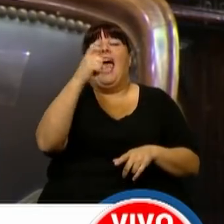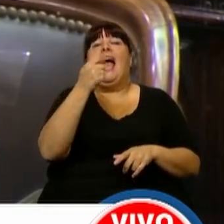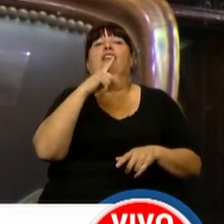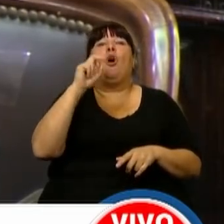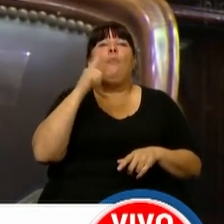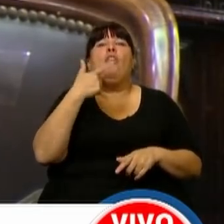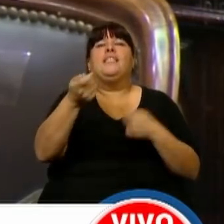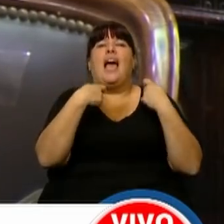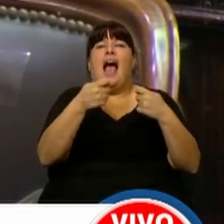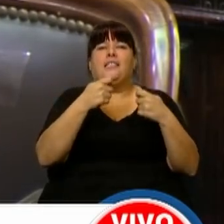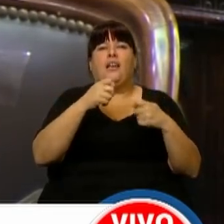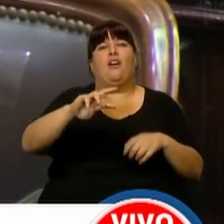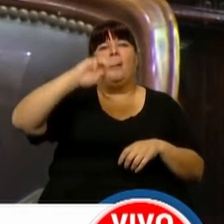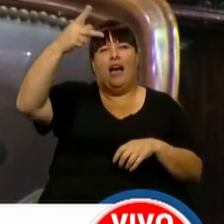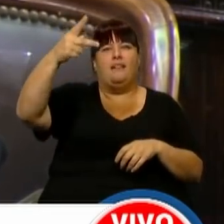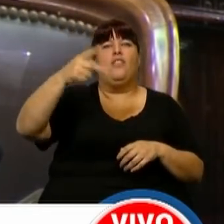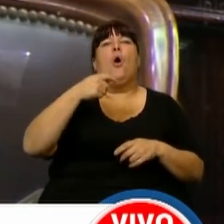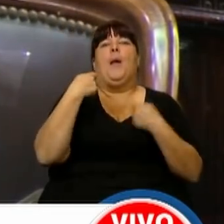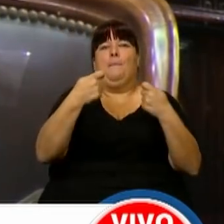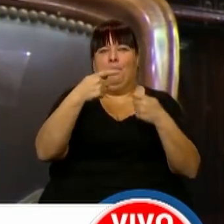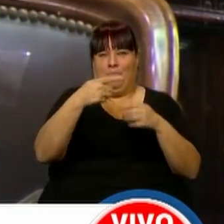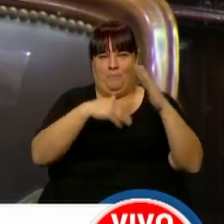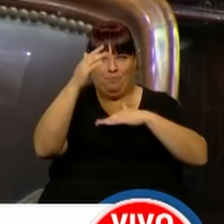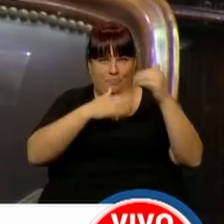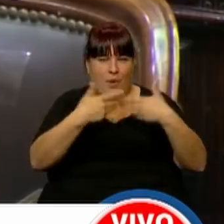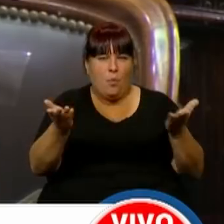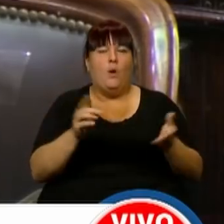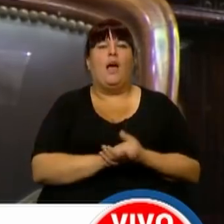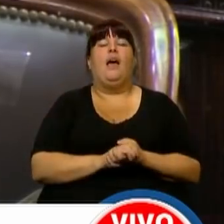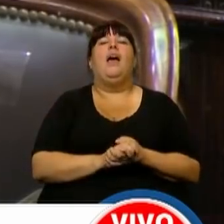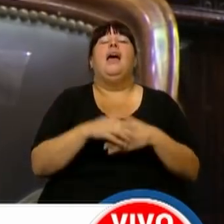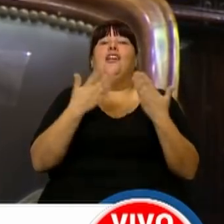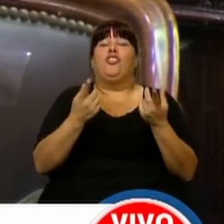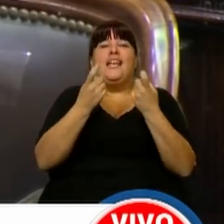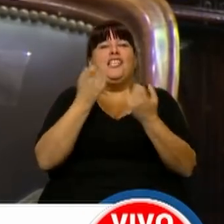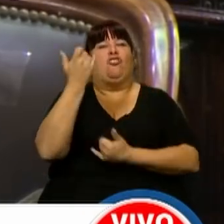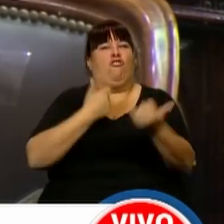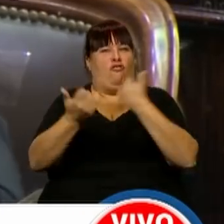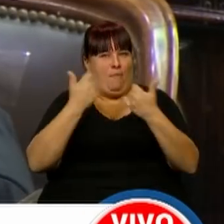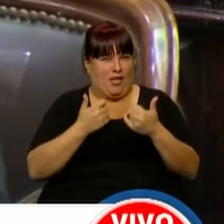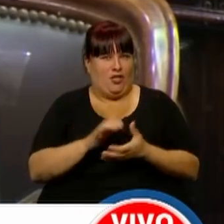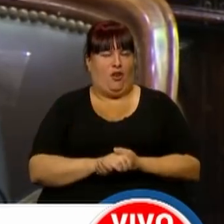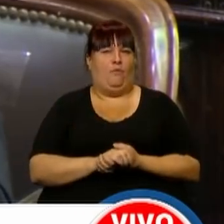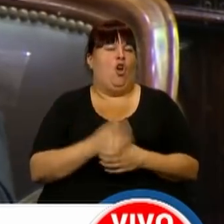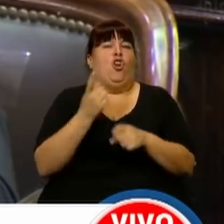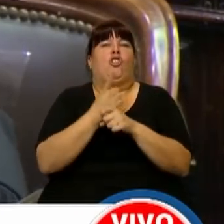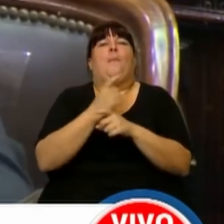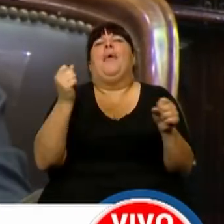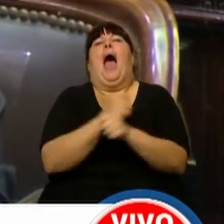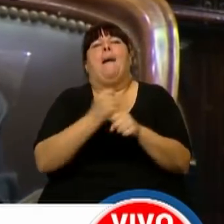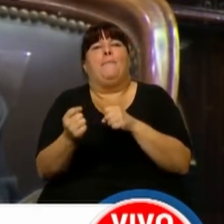Catopodis, prácticamente el doble de presupuesto en la obra pública? Entonces necesitamos ese tipo de información. No podemos